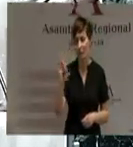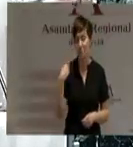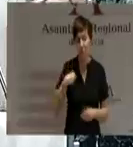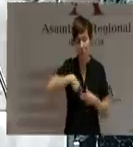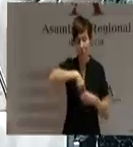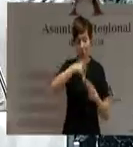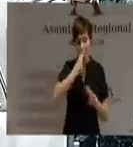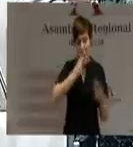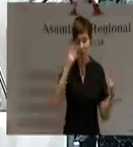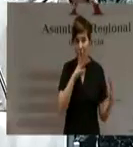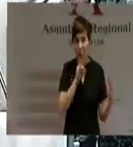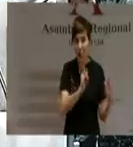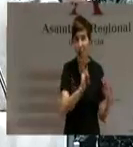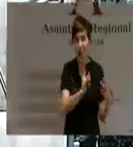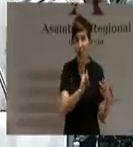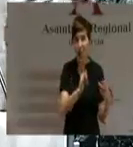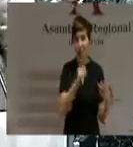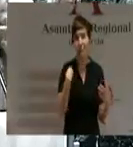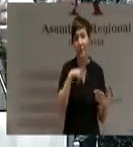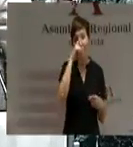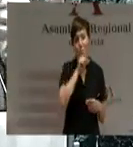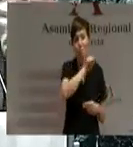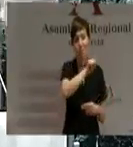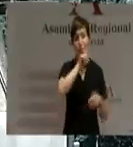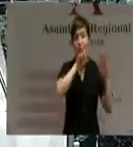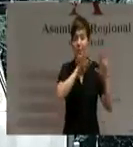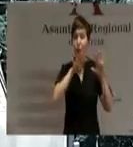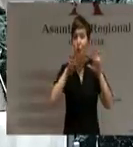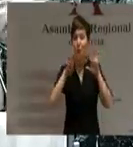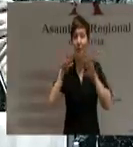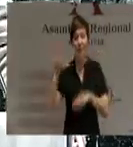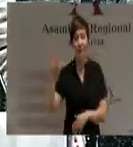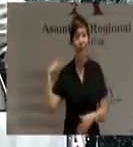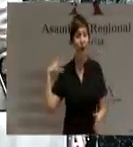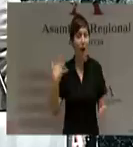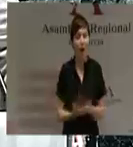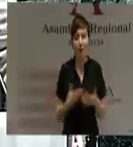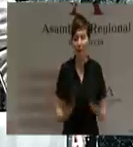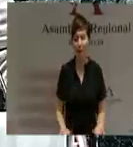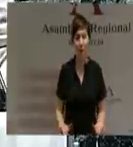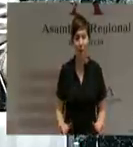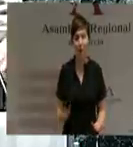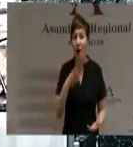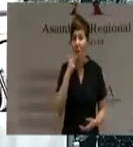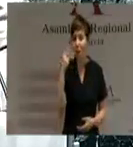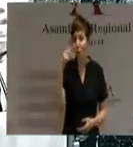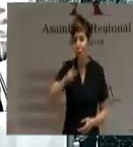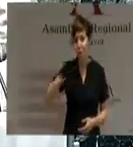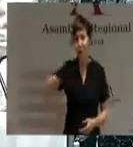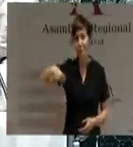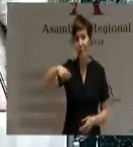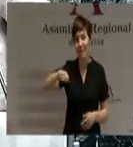ahora que quedó en 1995. Tengo aquí a dos personas que han sido presidentes de la comunidad autónoma antes que